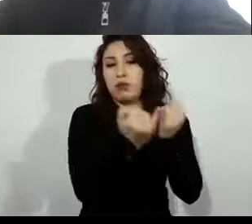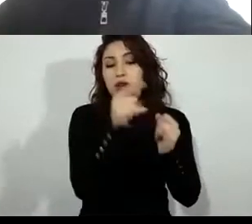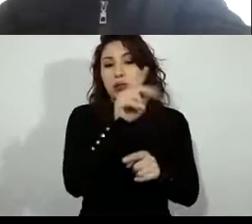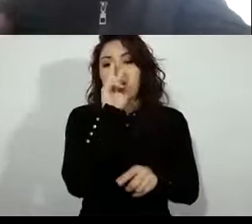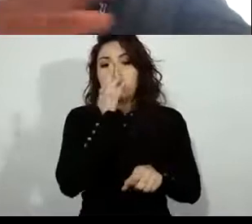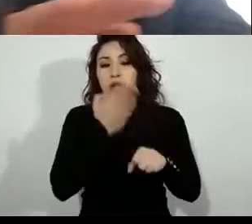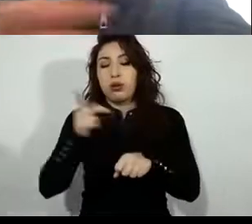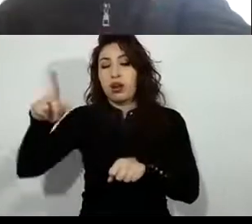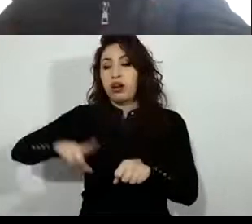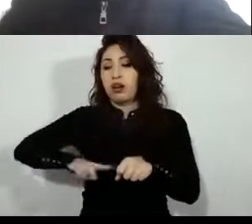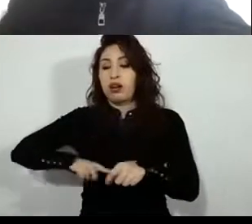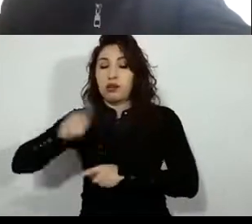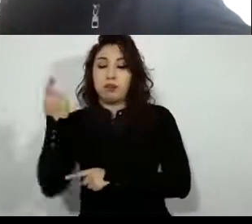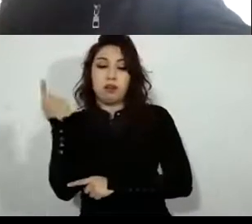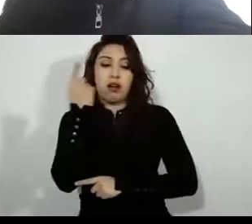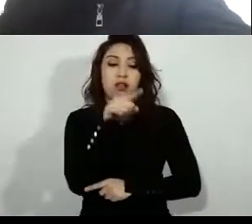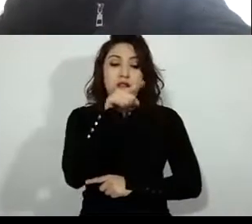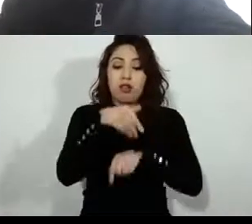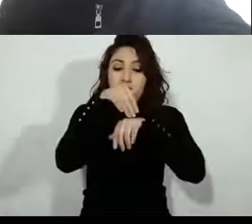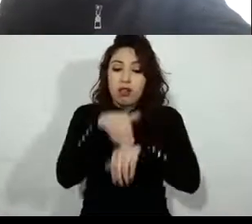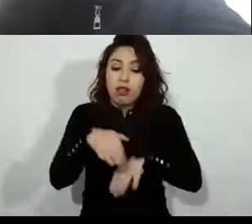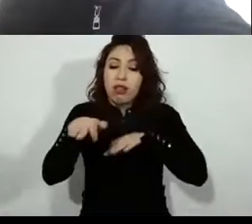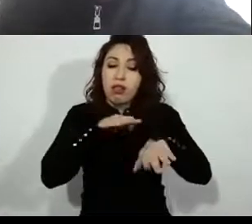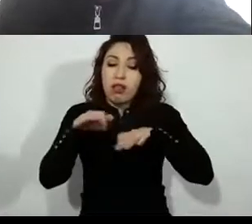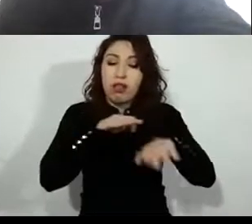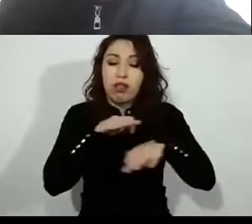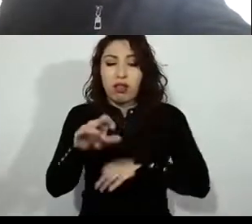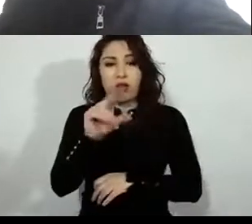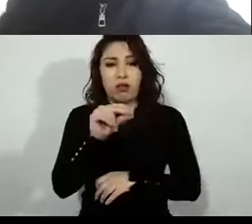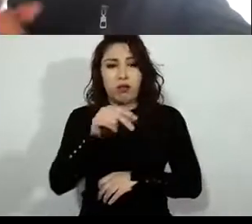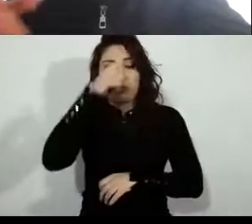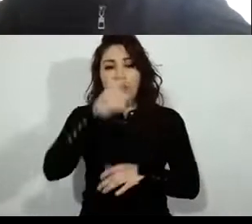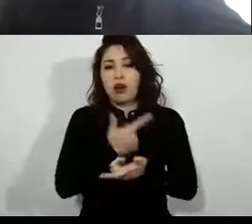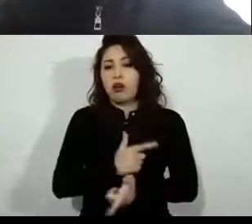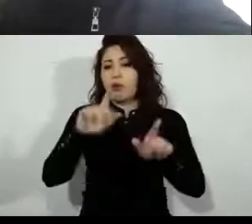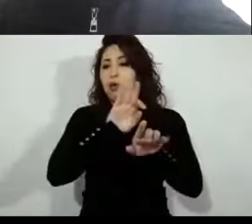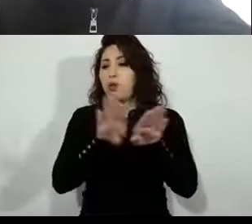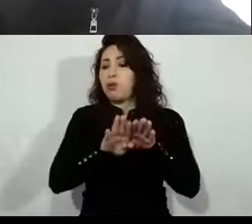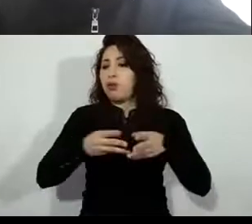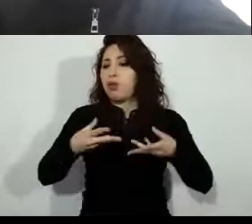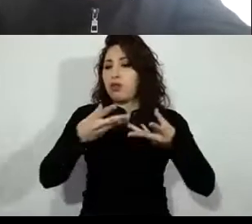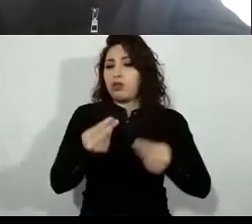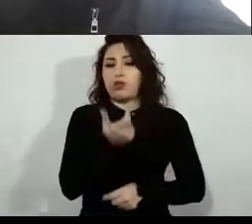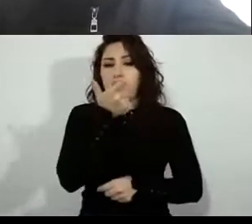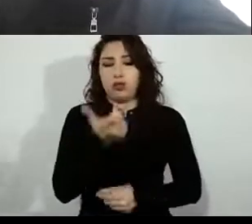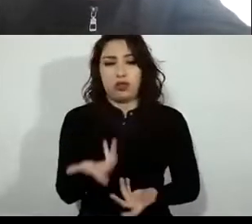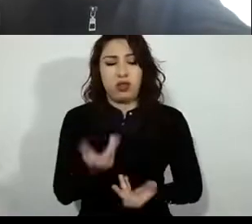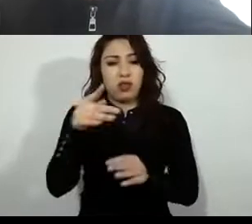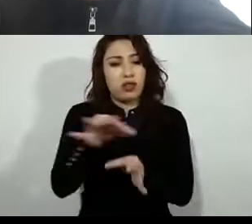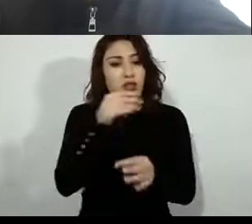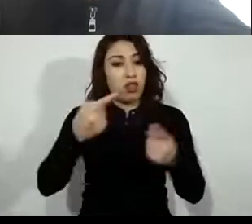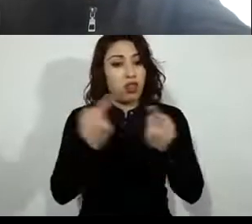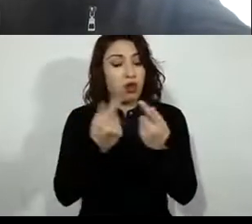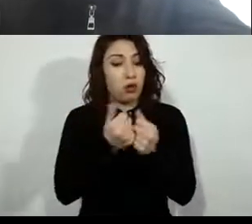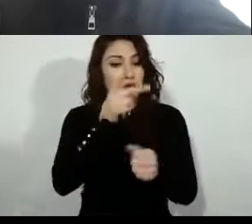facultades plenipotenciarias y absolutas para disponer de los recursos públicos. Porque si no puede incurrir usted en una responsabilidad, mire, o sea,